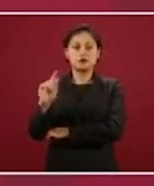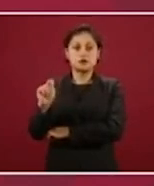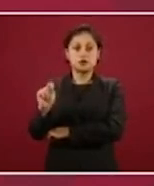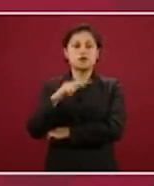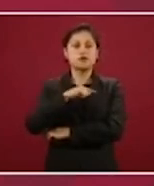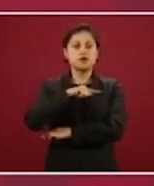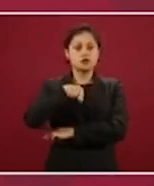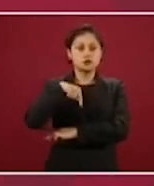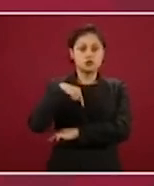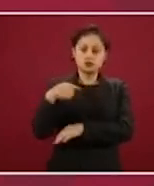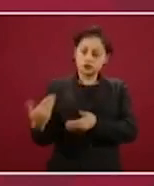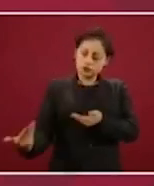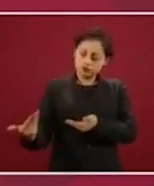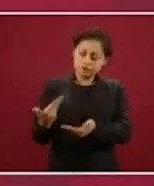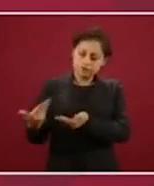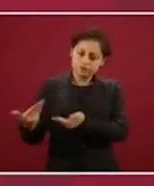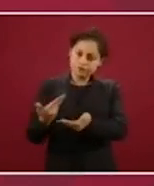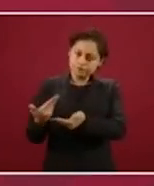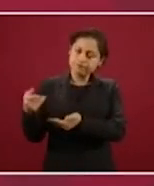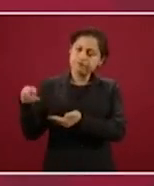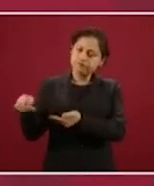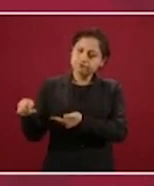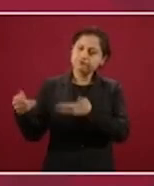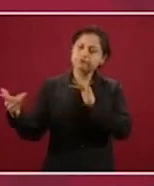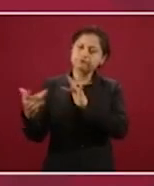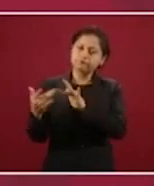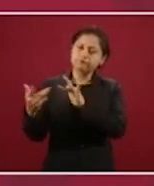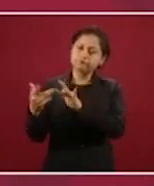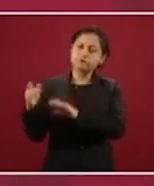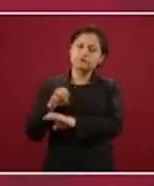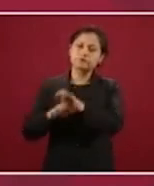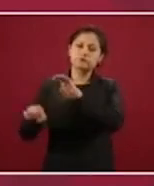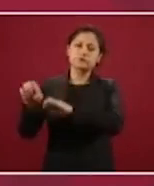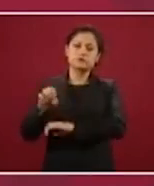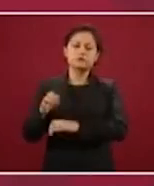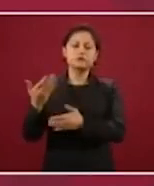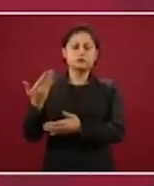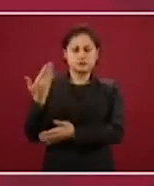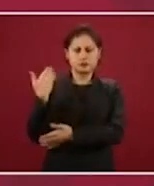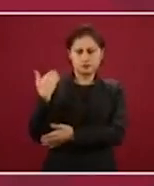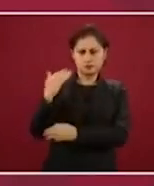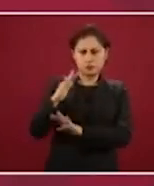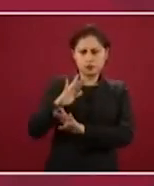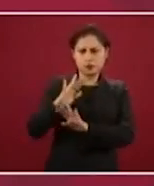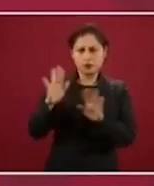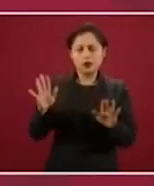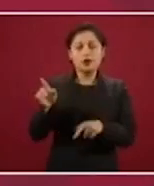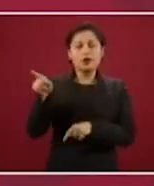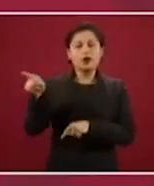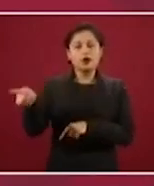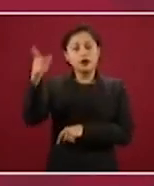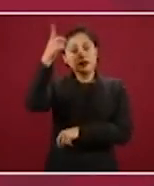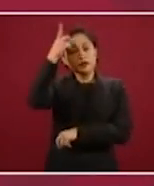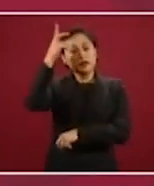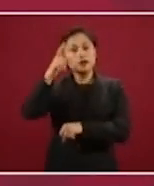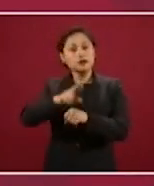tiempos. Nos visitó el director